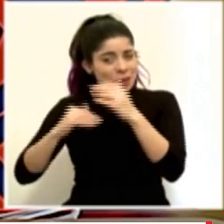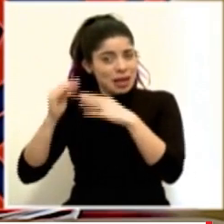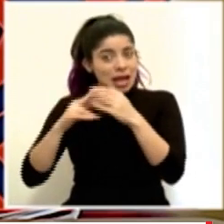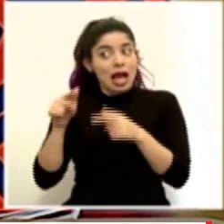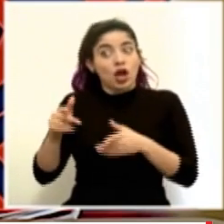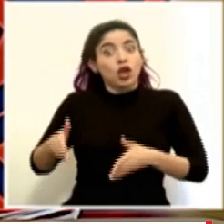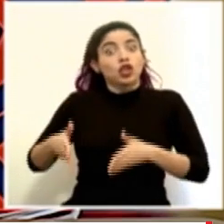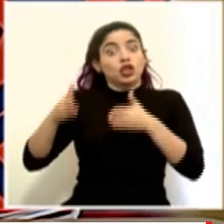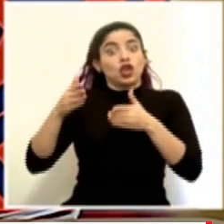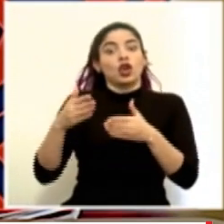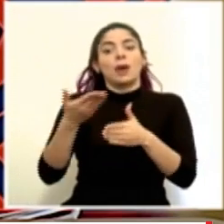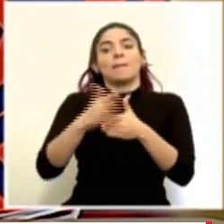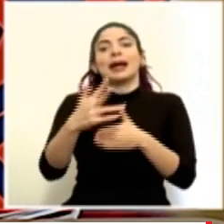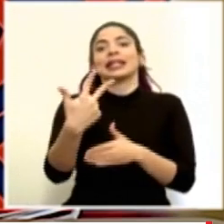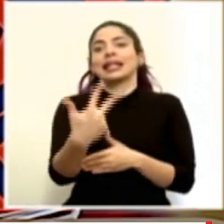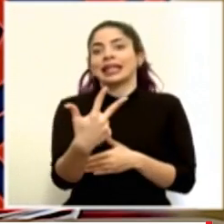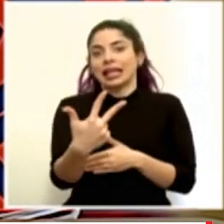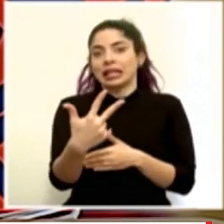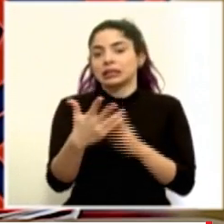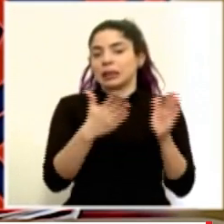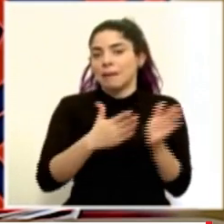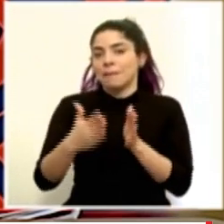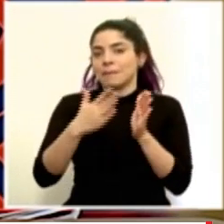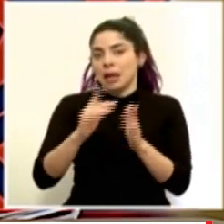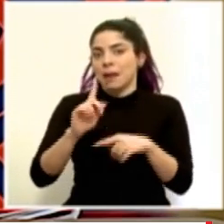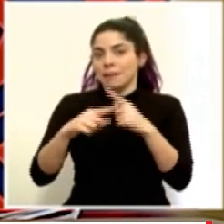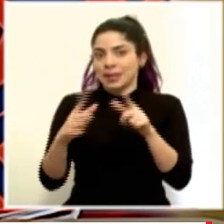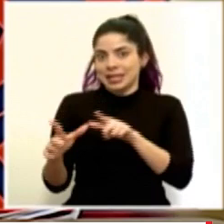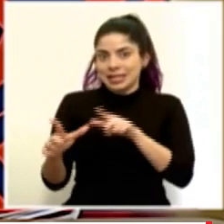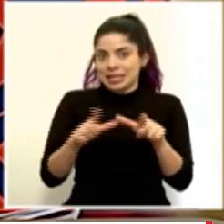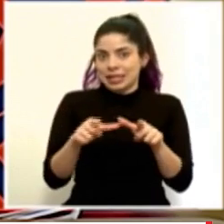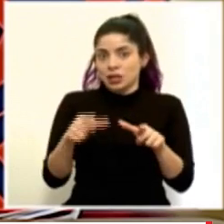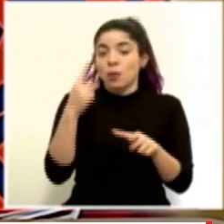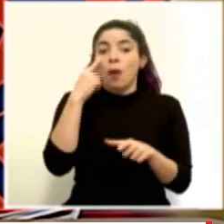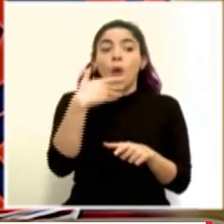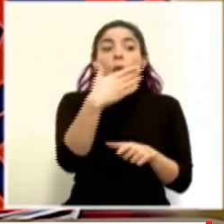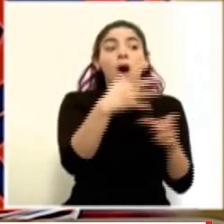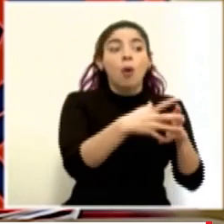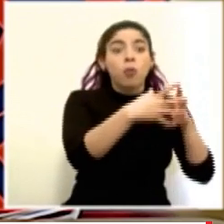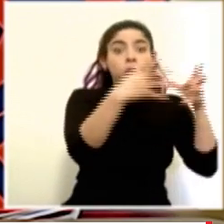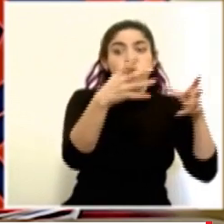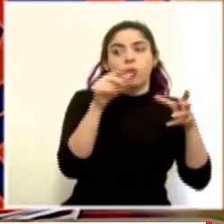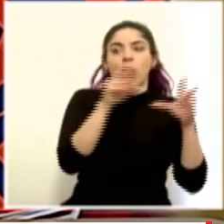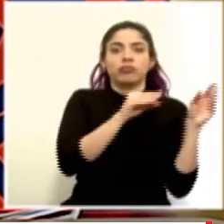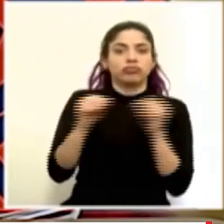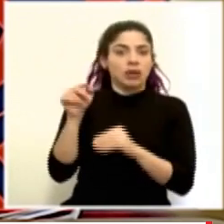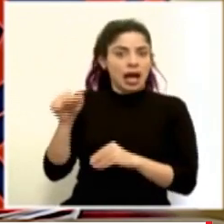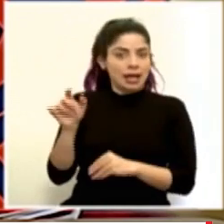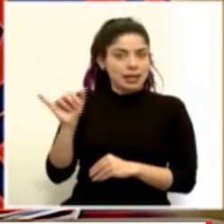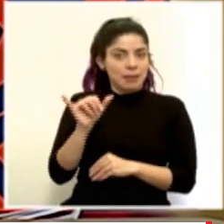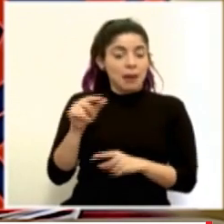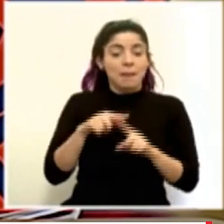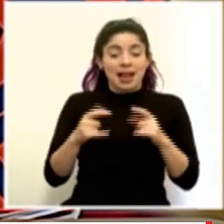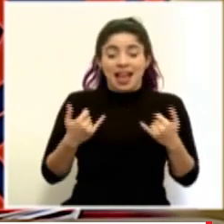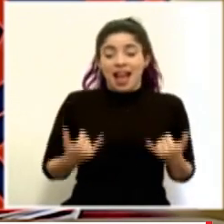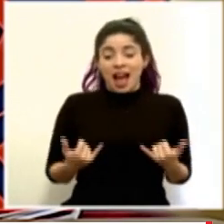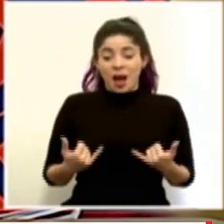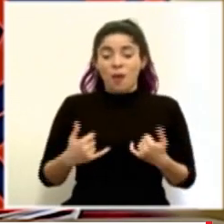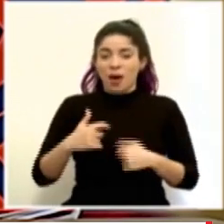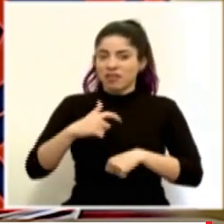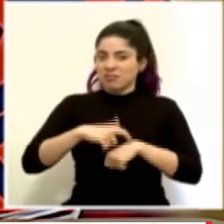estará disponible en la fase 3 que estamos previendo para el aumento de casos. Pero estamos en tiempos de